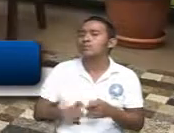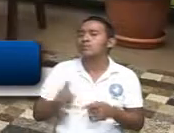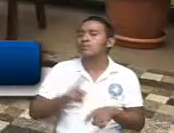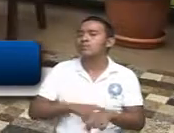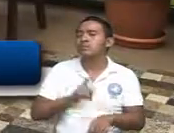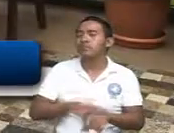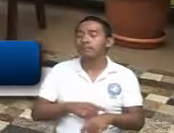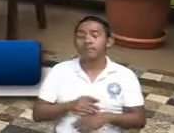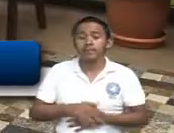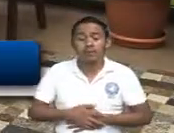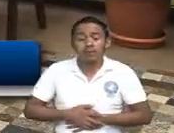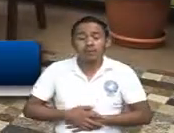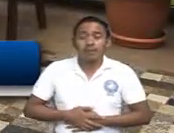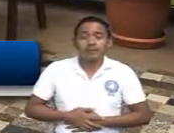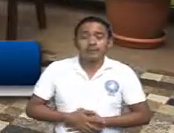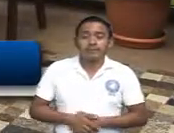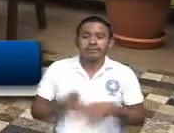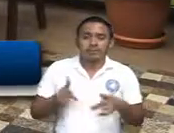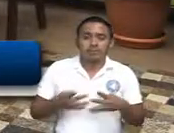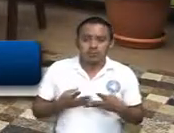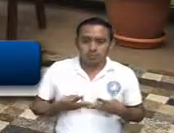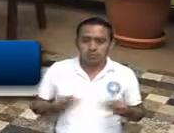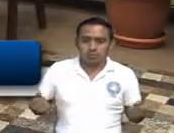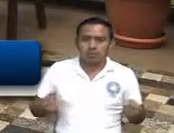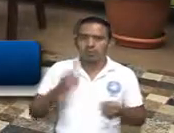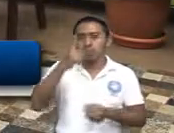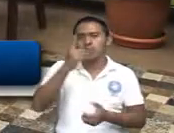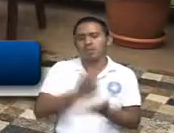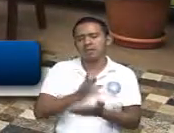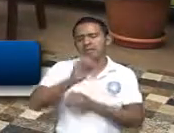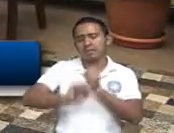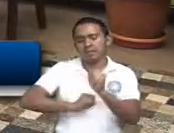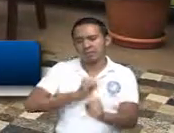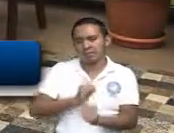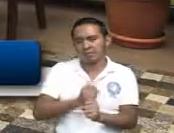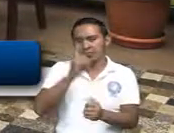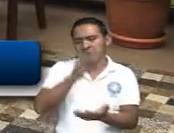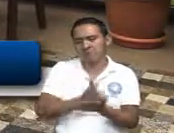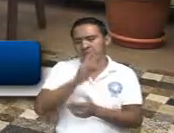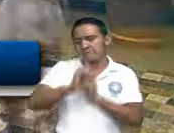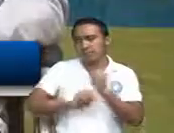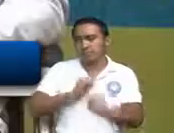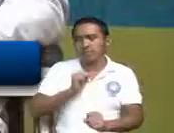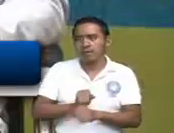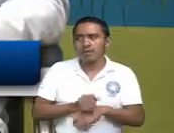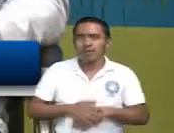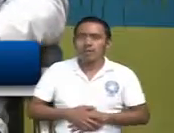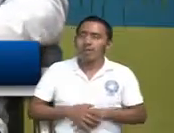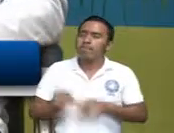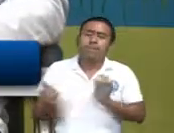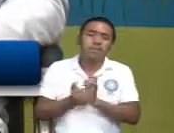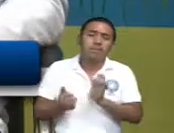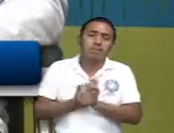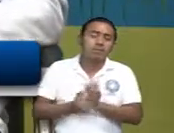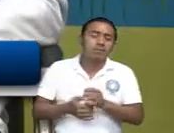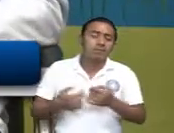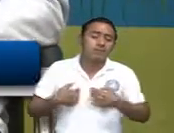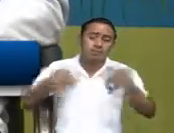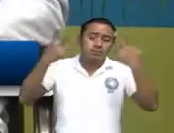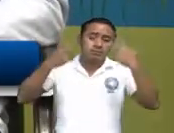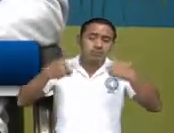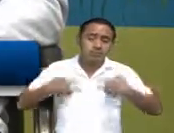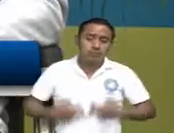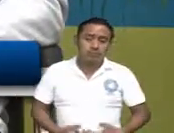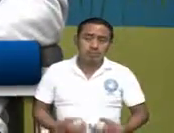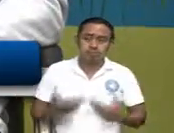si el paciente está sano cada año cada año es como es un chequeo que se tiene que hacer la